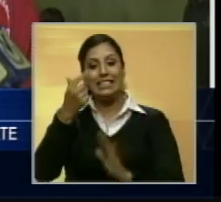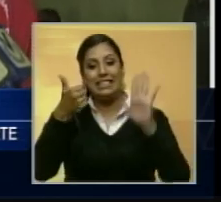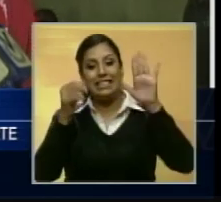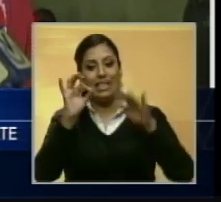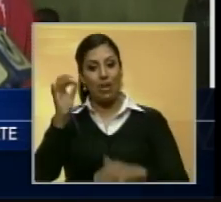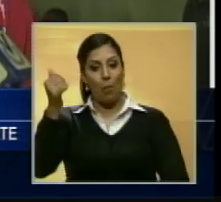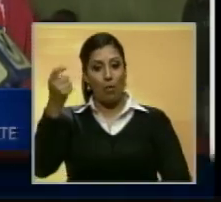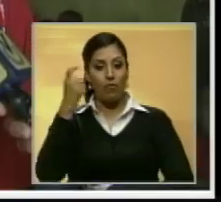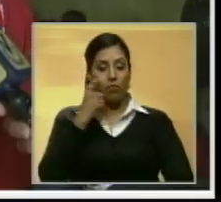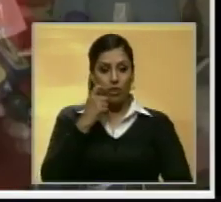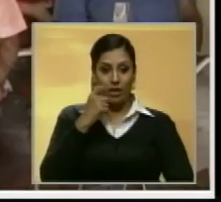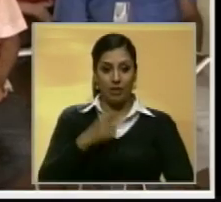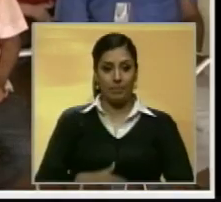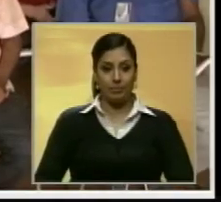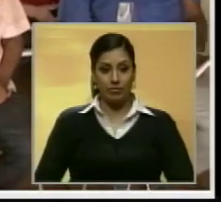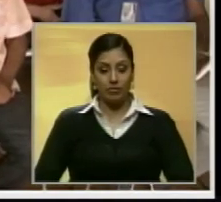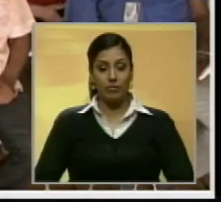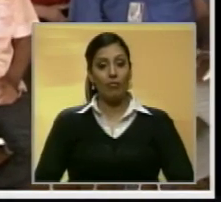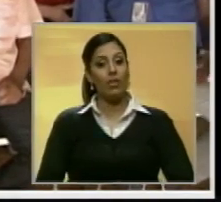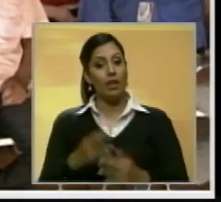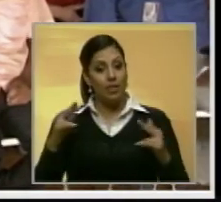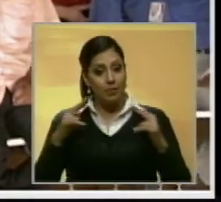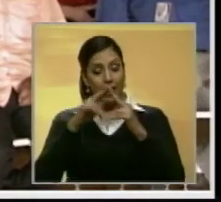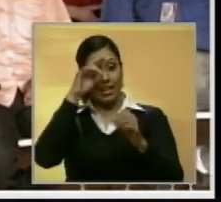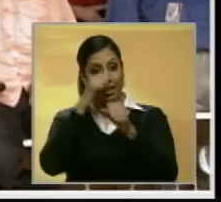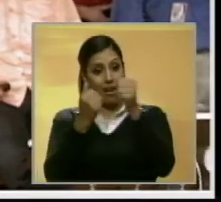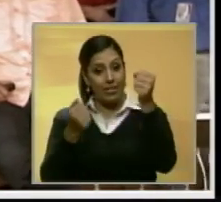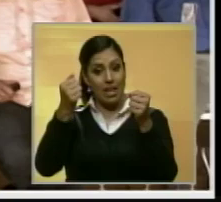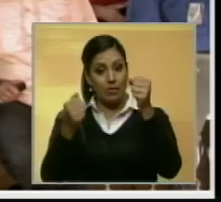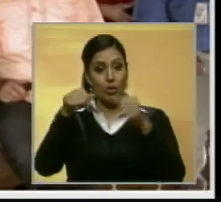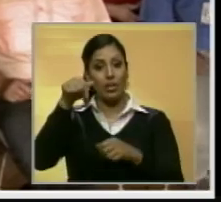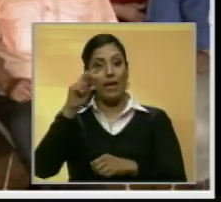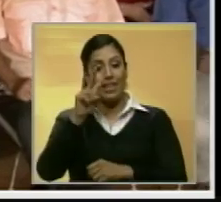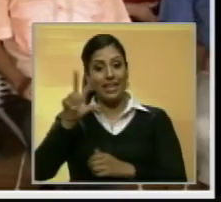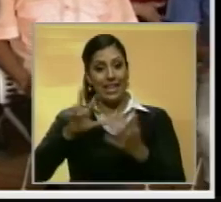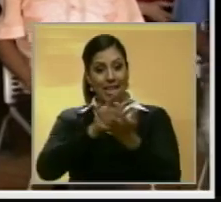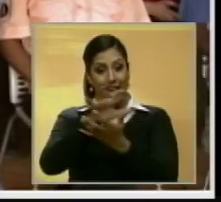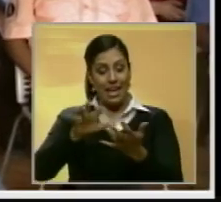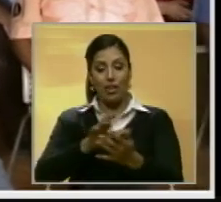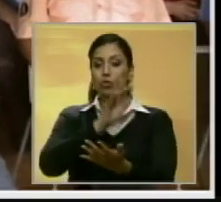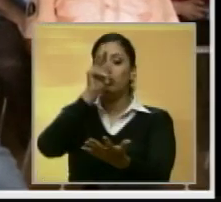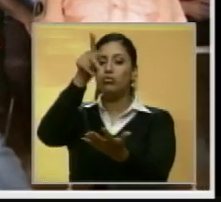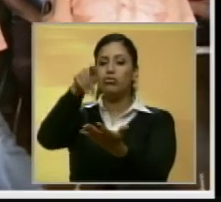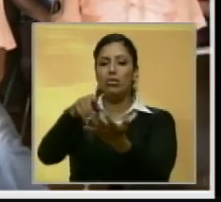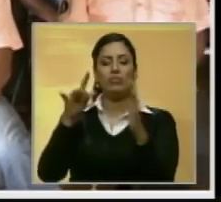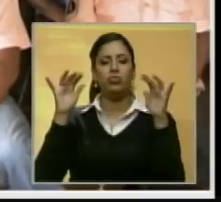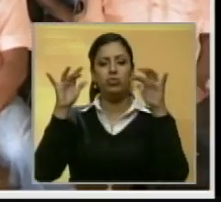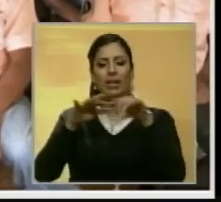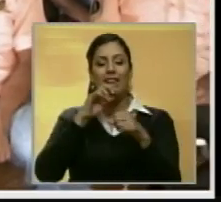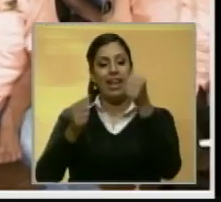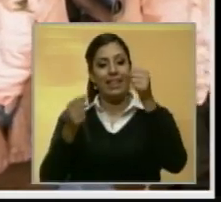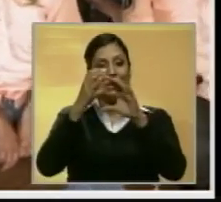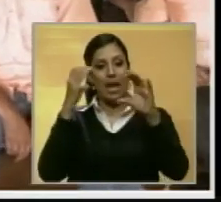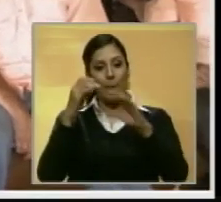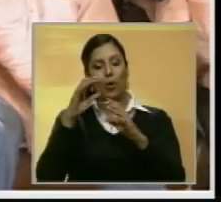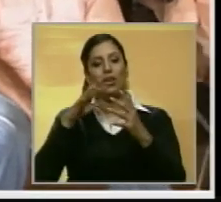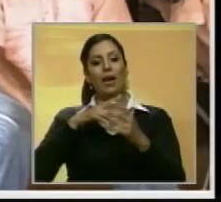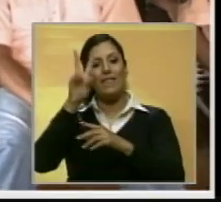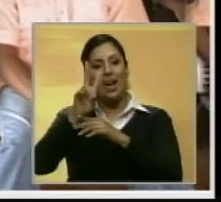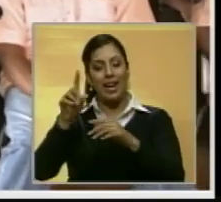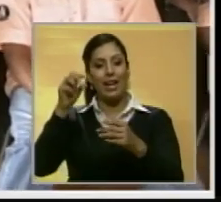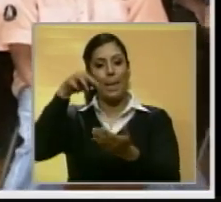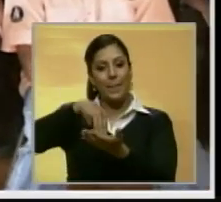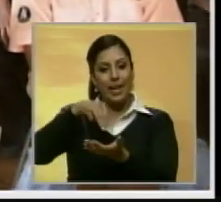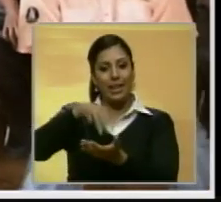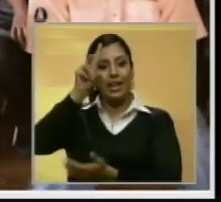60 bolívares en el transporte urbano. A este encuentro de transportistas aquí en el 23 de enero asistieron los transportistas de Vargas, de